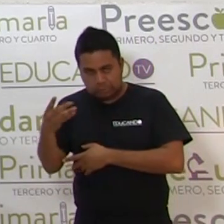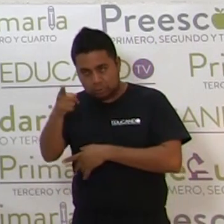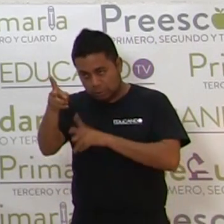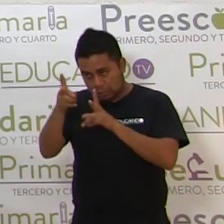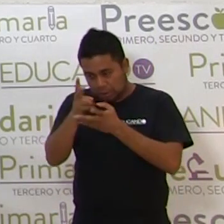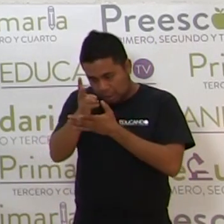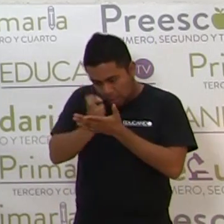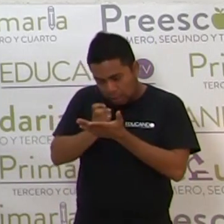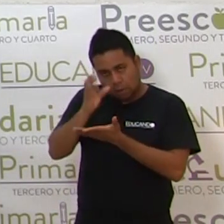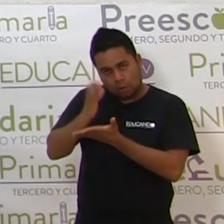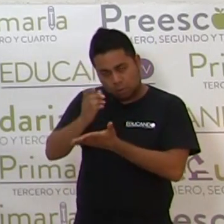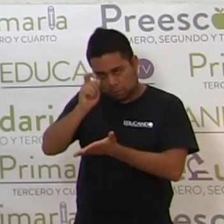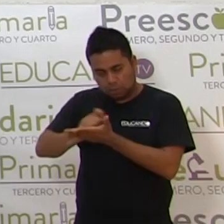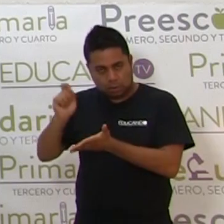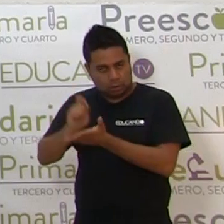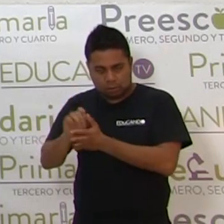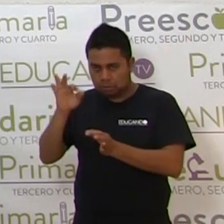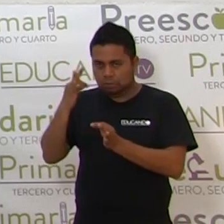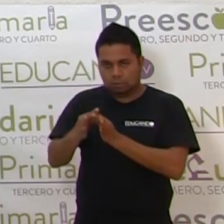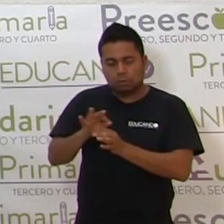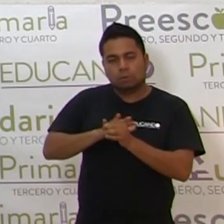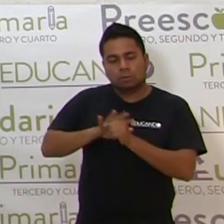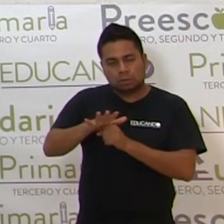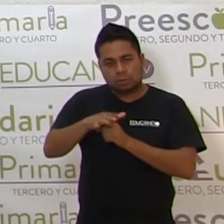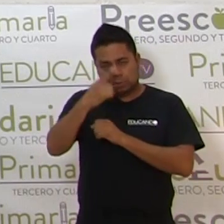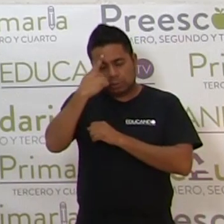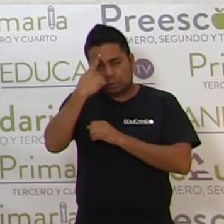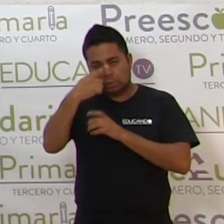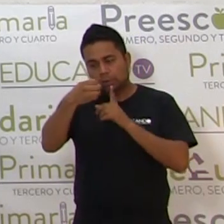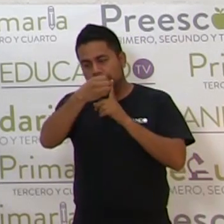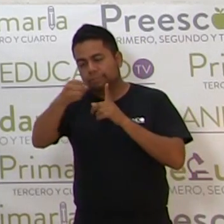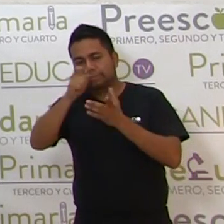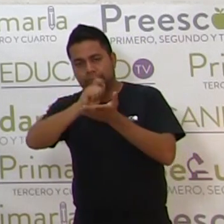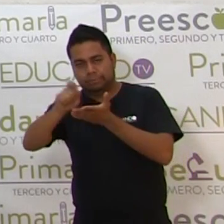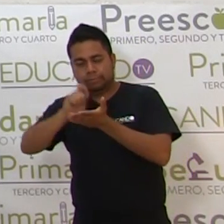copiarlo, en tu libreta de del siguiente verso.